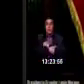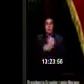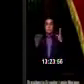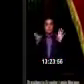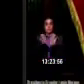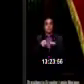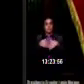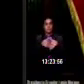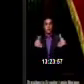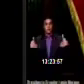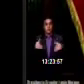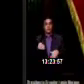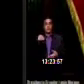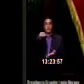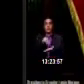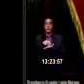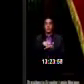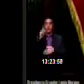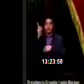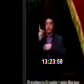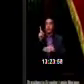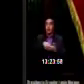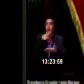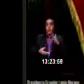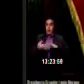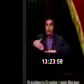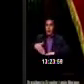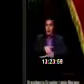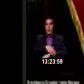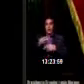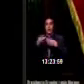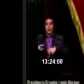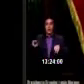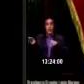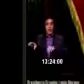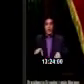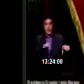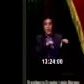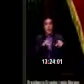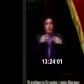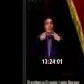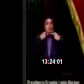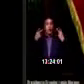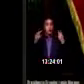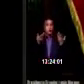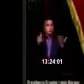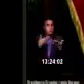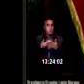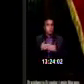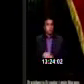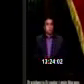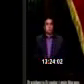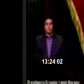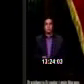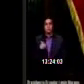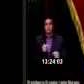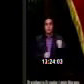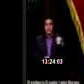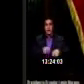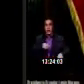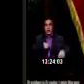fronteras, decretar el toque de queda y limitar actividades como espectáculos públicos y como el tránsito de personas y de